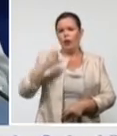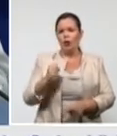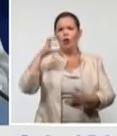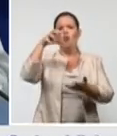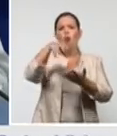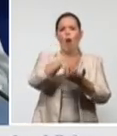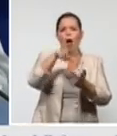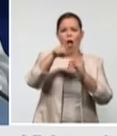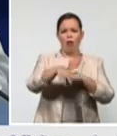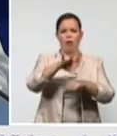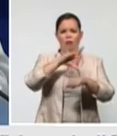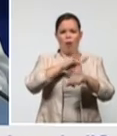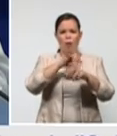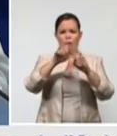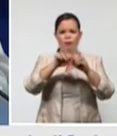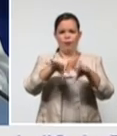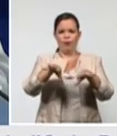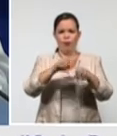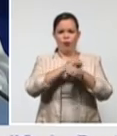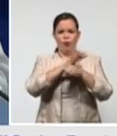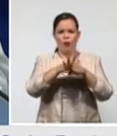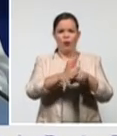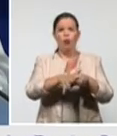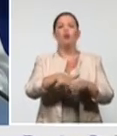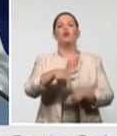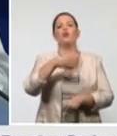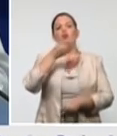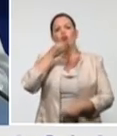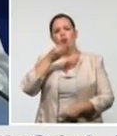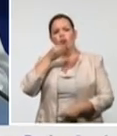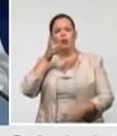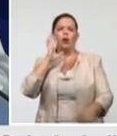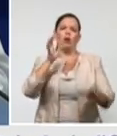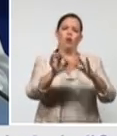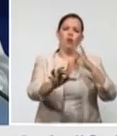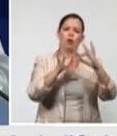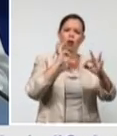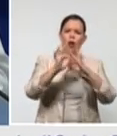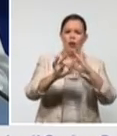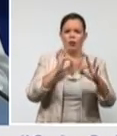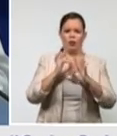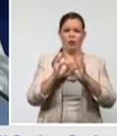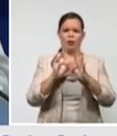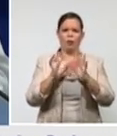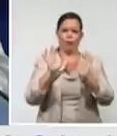más, pues podamos protegernos, podamos tener en cuenta